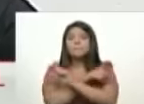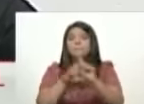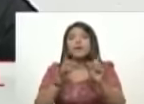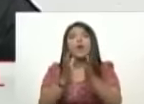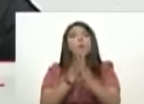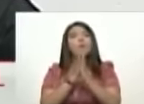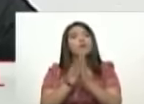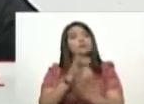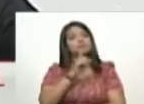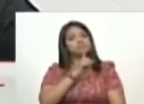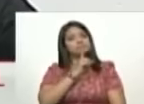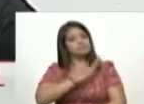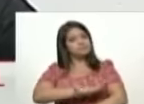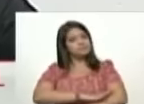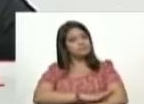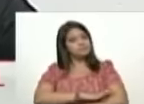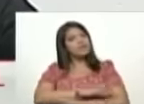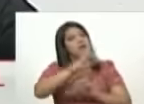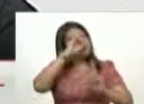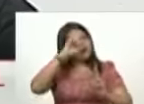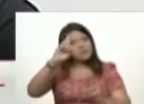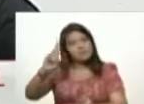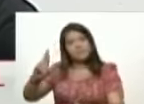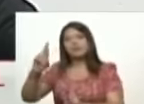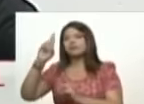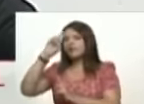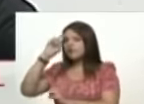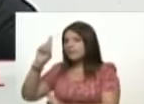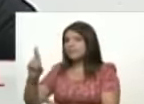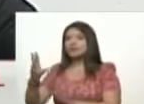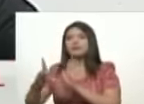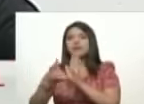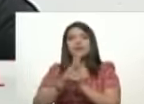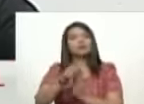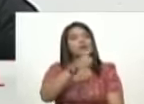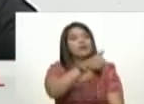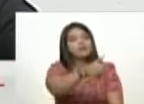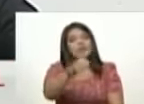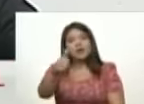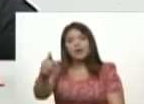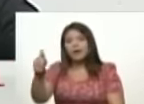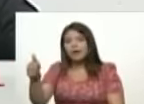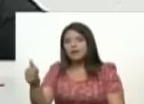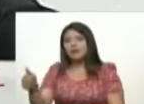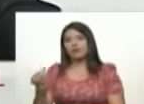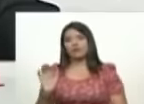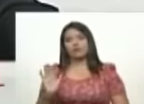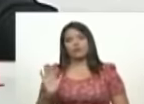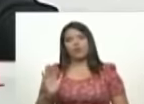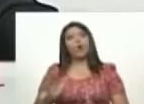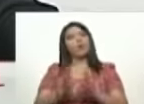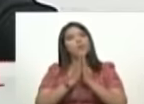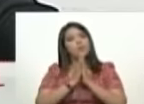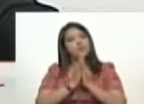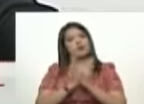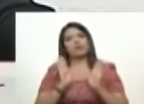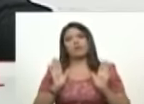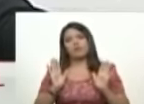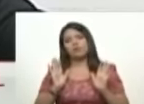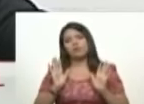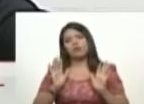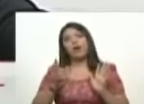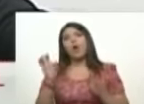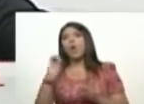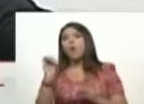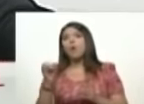la compostura y sobre todo respetemos el derecho de cada cual a postular, a respaldar o